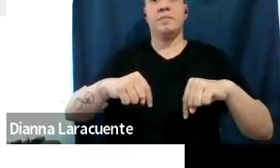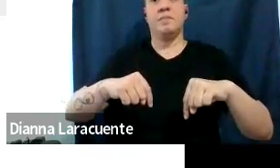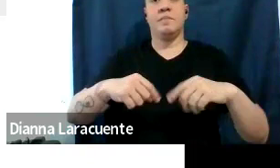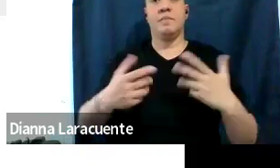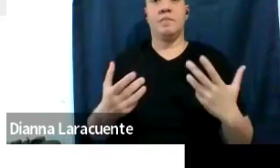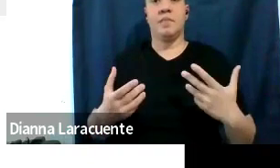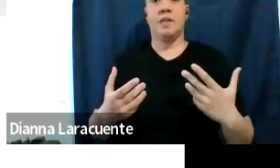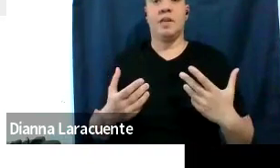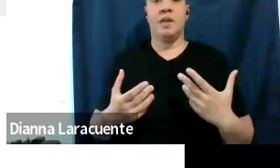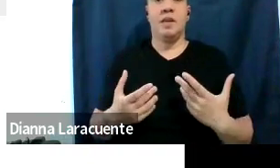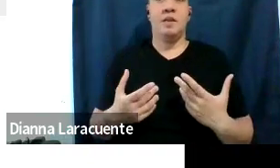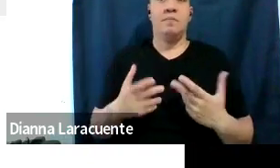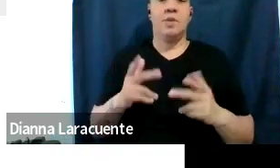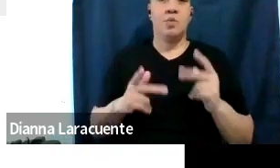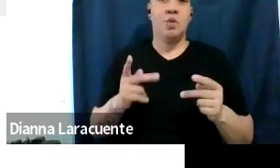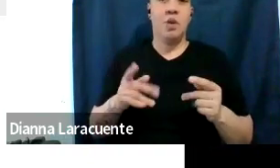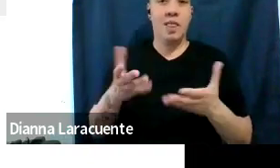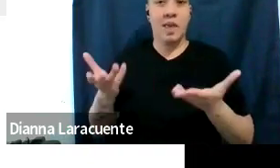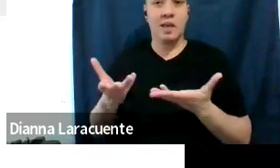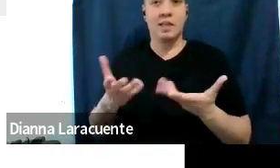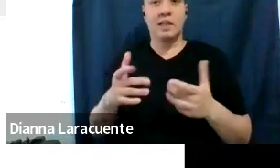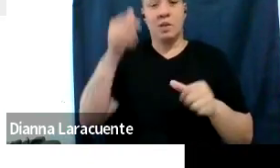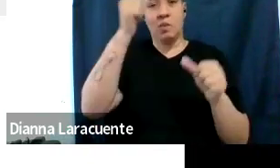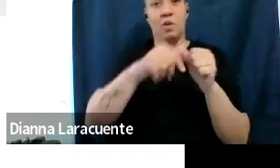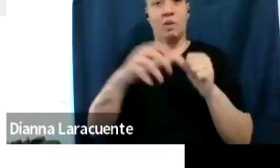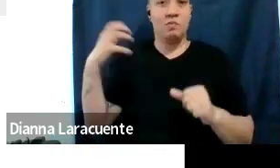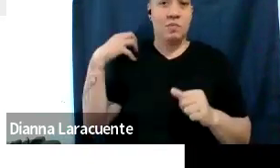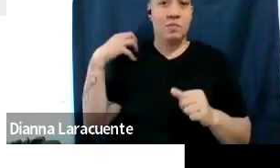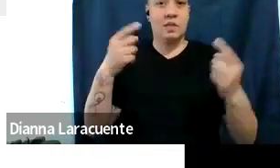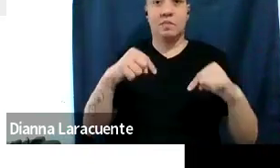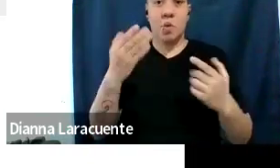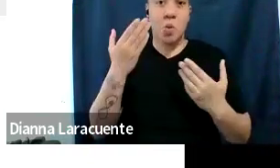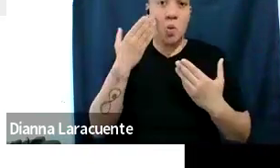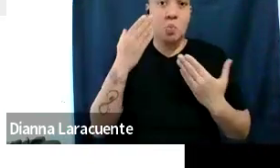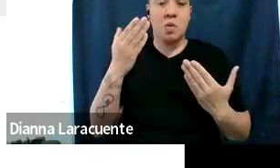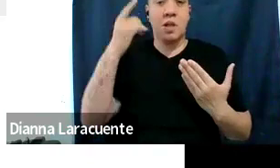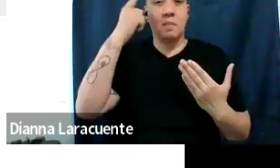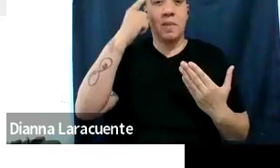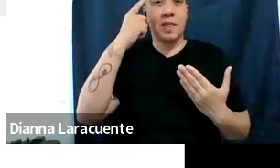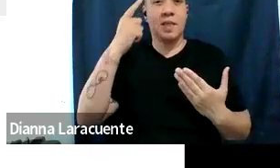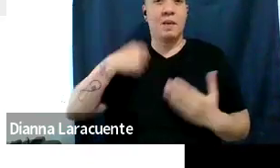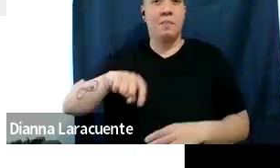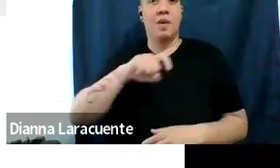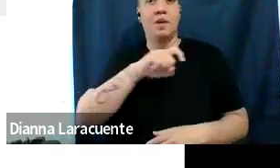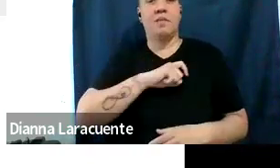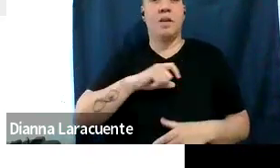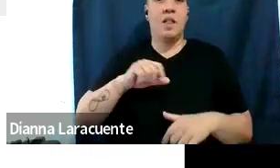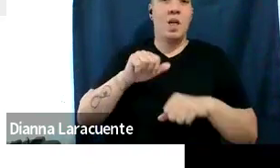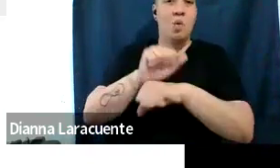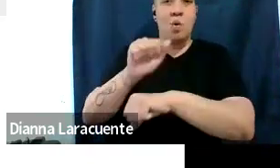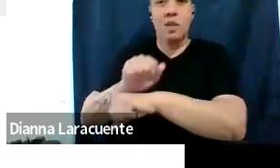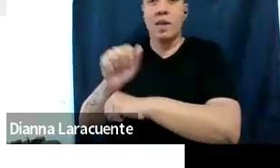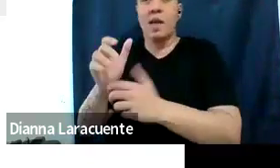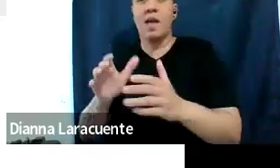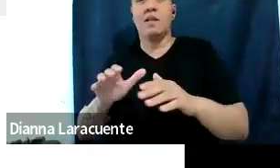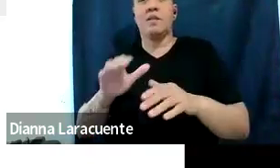como, acuérdense que los generales que vinieron aquí no tenían la mentalidad española de la conquista, de hacer ciudades